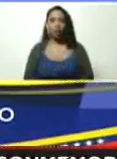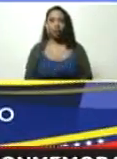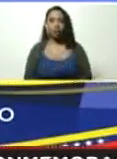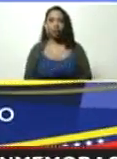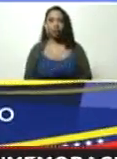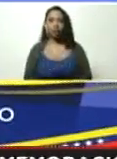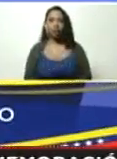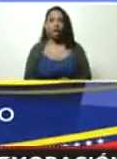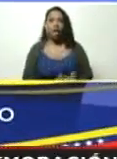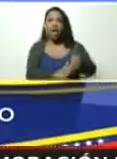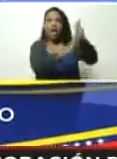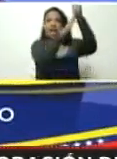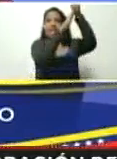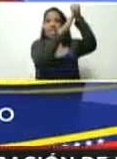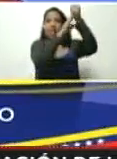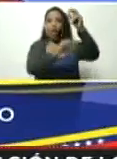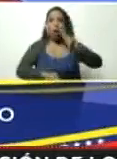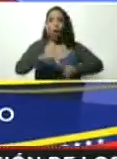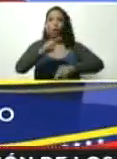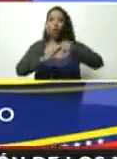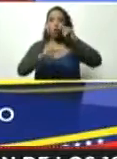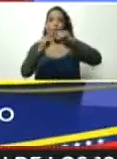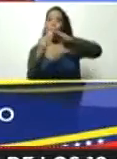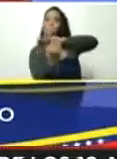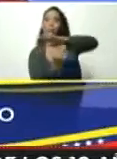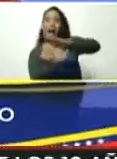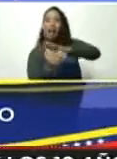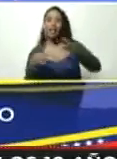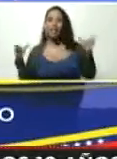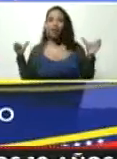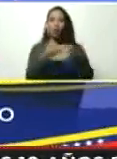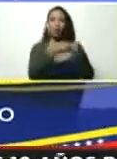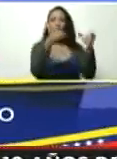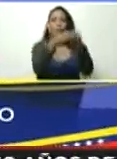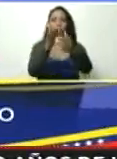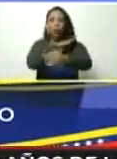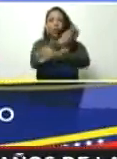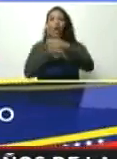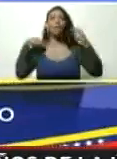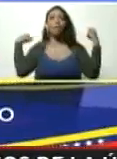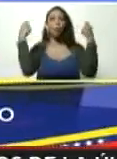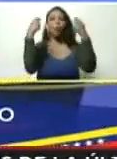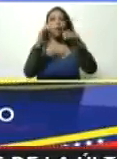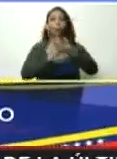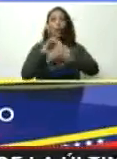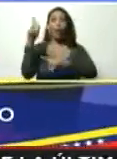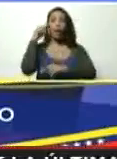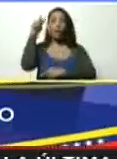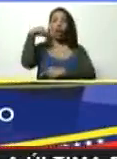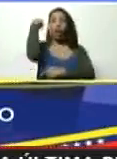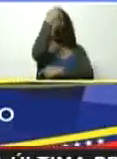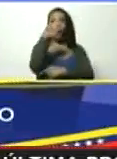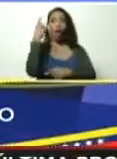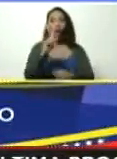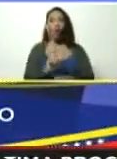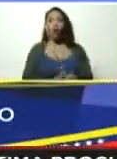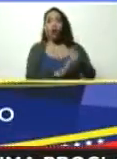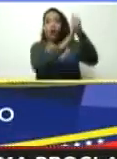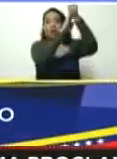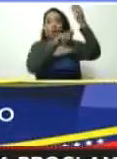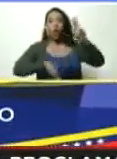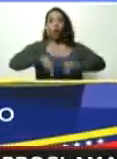El líder que construyó bases colectivas y poder popular, porque hay que verle la cara a un líder que construya